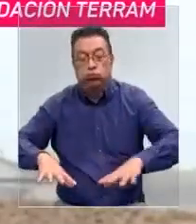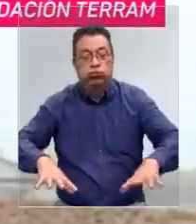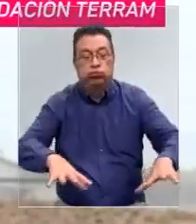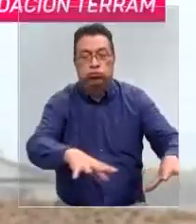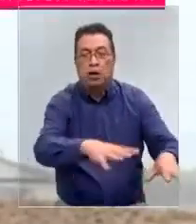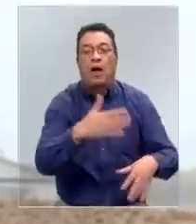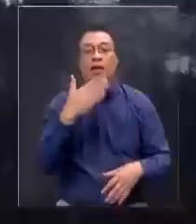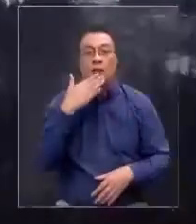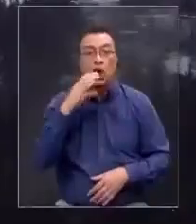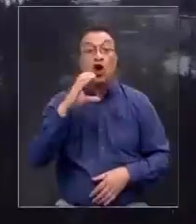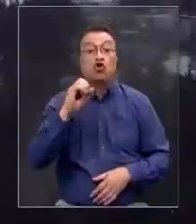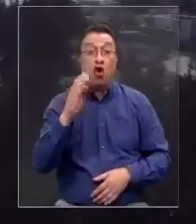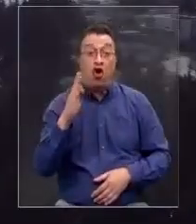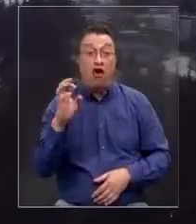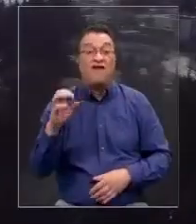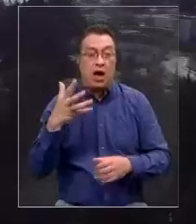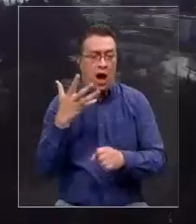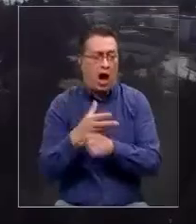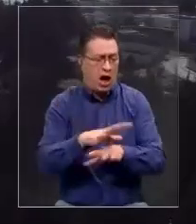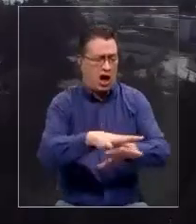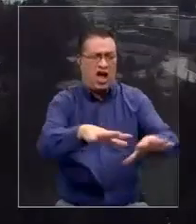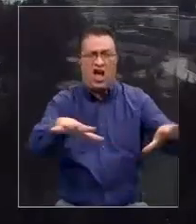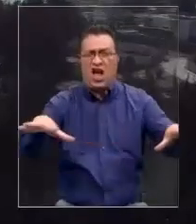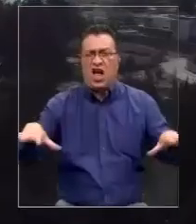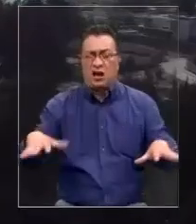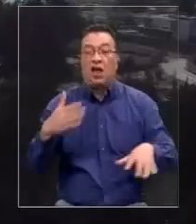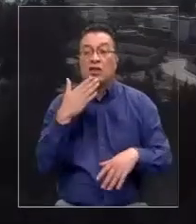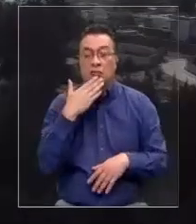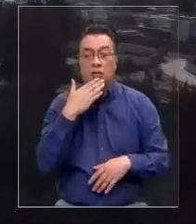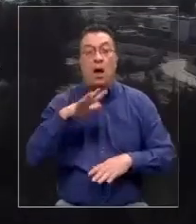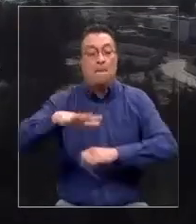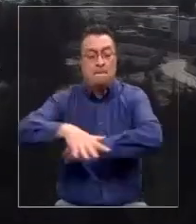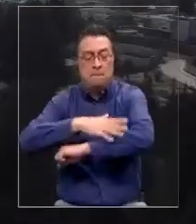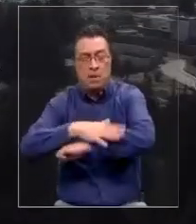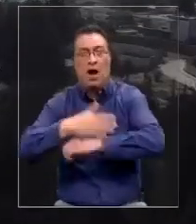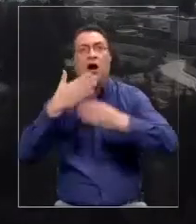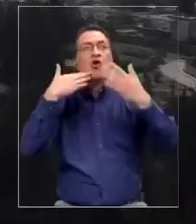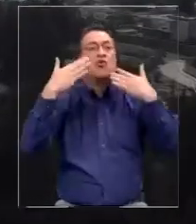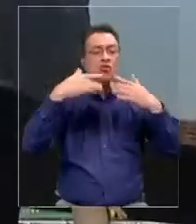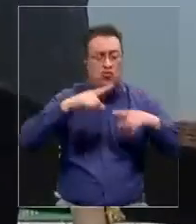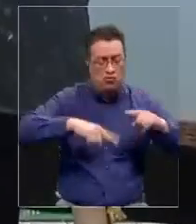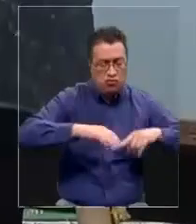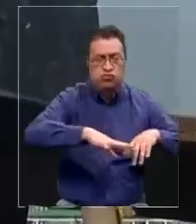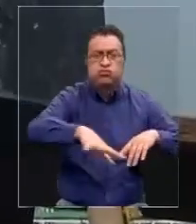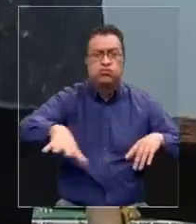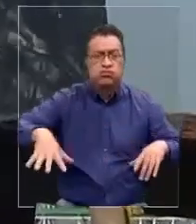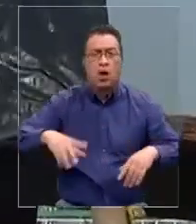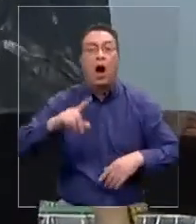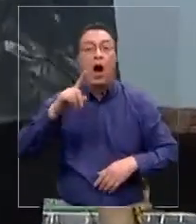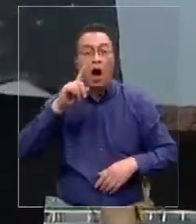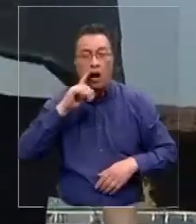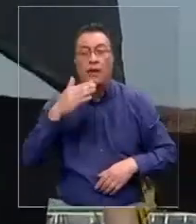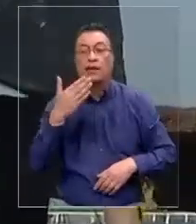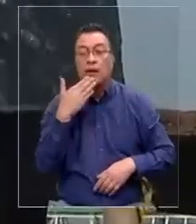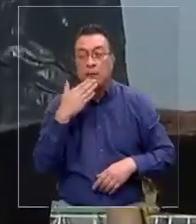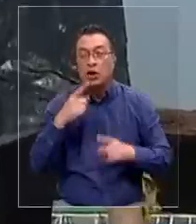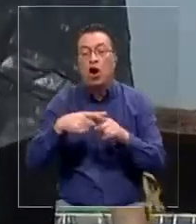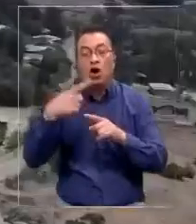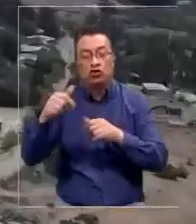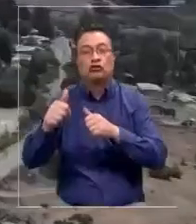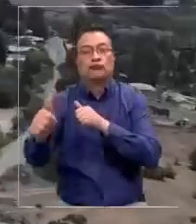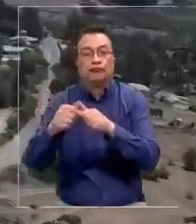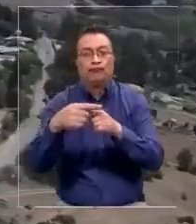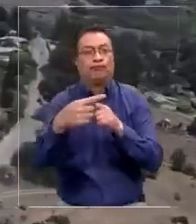también altos niveles de cobre. Contaminantes en el mar, el aire y el suelo de la bahía, pero que también alcanza sectores al